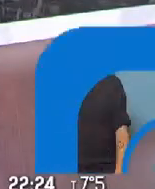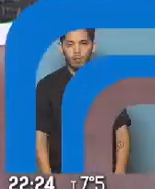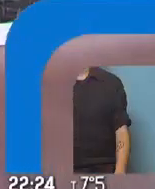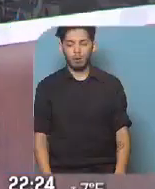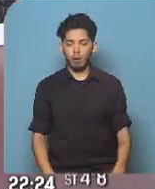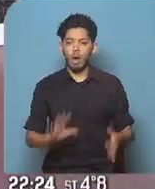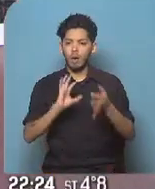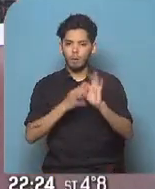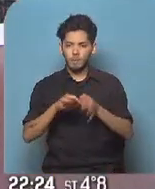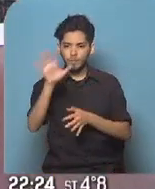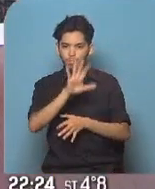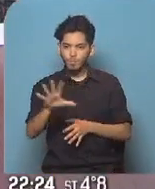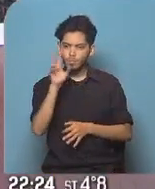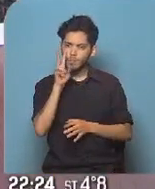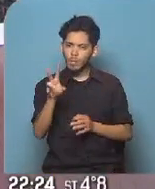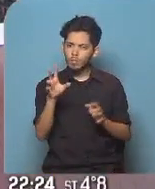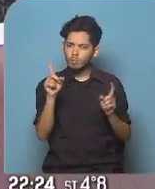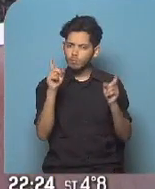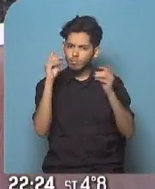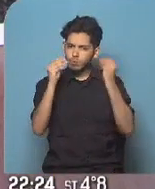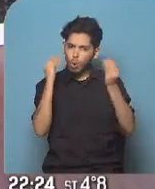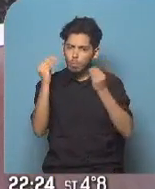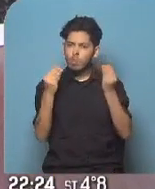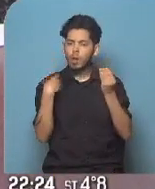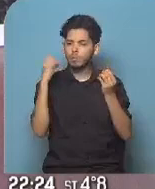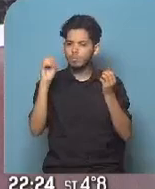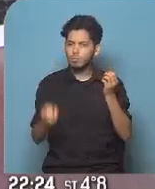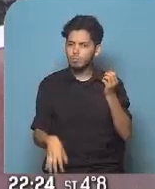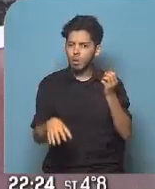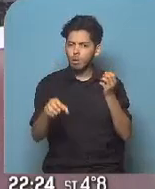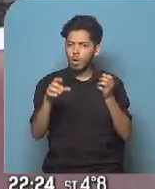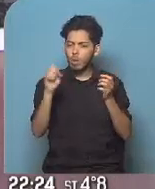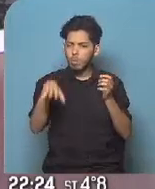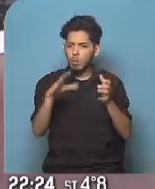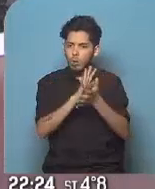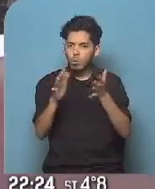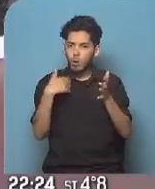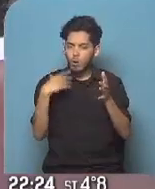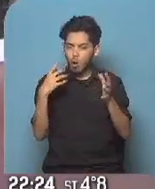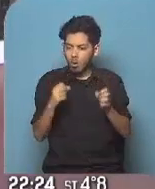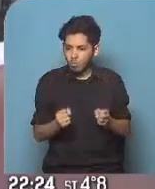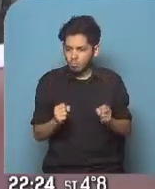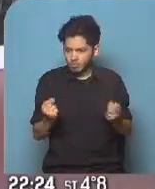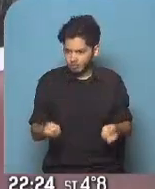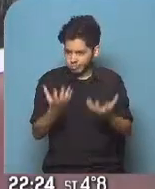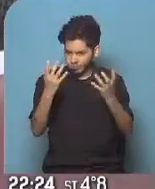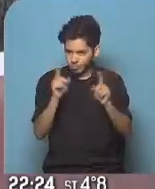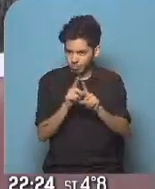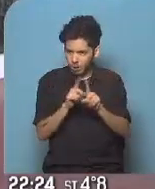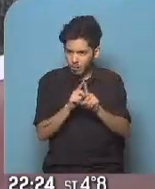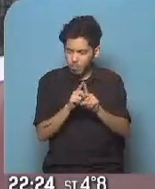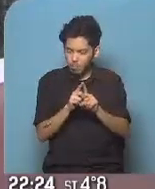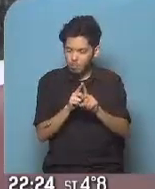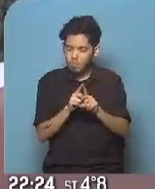Europa mira con verdadera preocupación un brote xenófobo surgido en la ciudad alemana de Chemnitz, en la ex Alemania